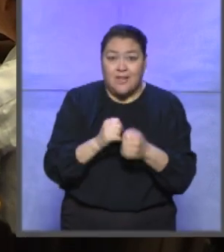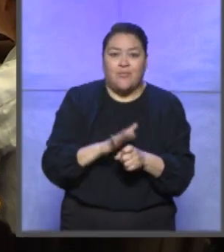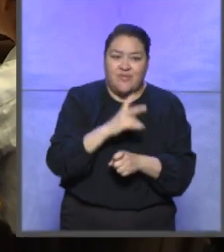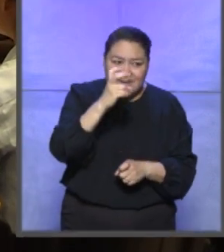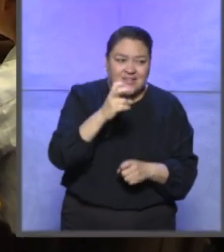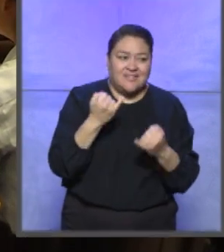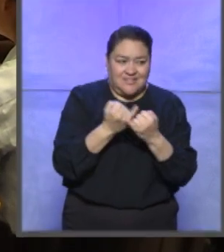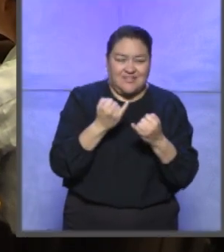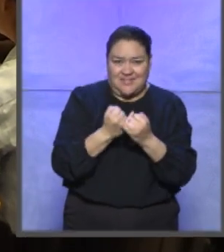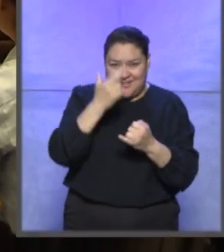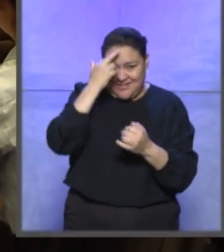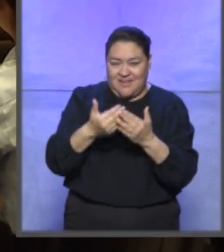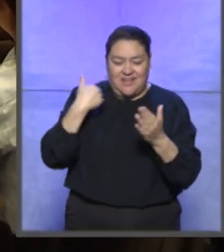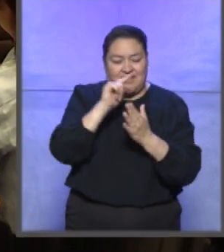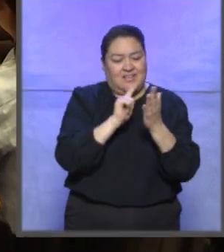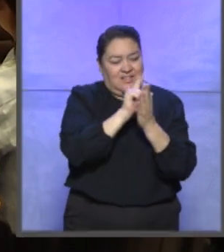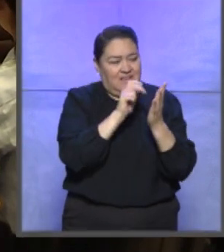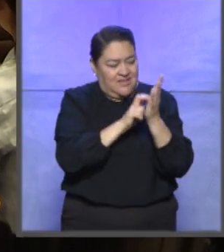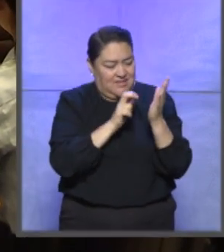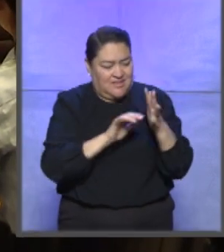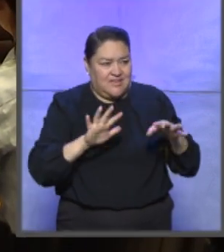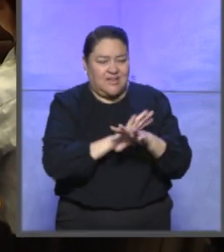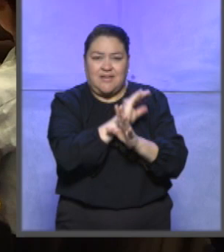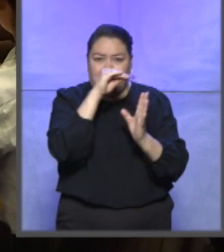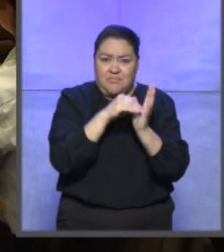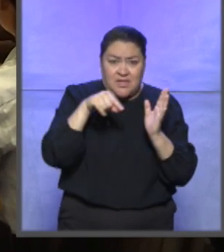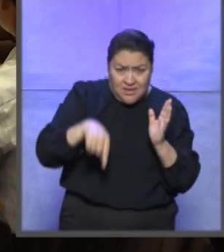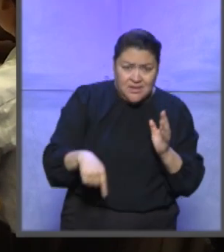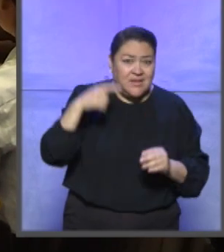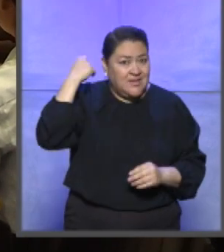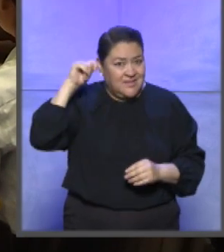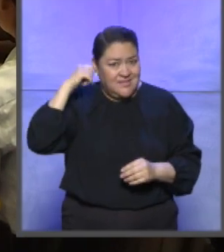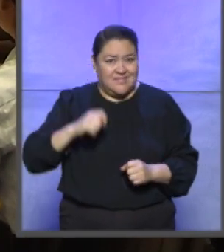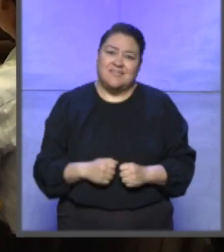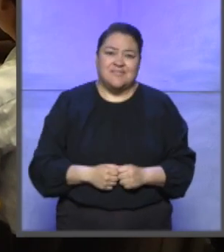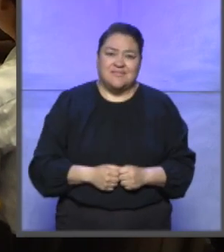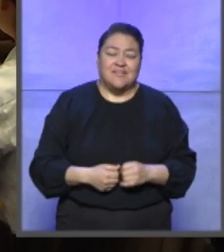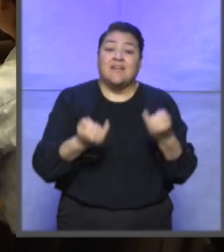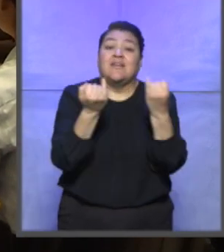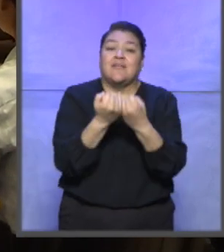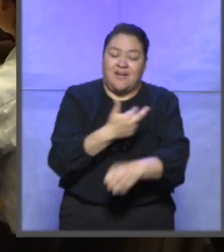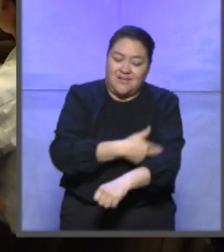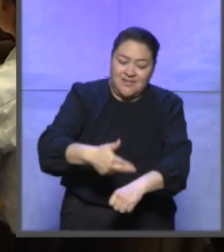también fueron las últimas reformas constitucionales que tuvimos en nuestro estado. Por último, se ha hecho posible